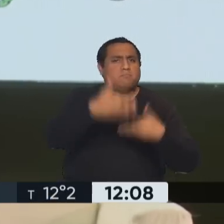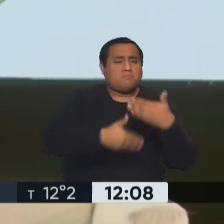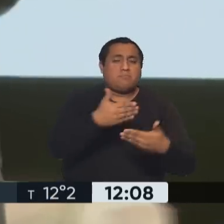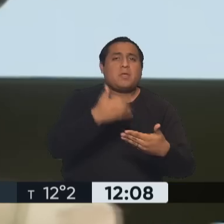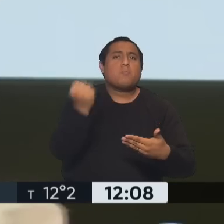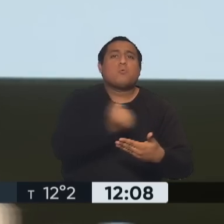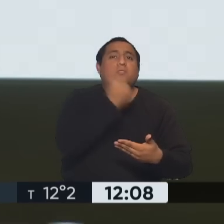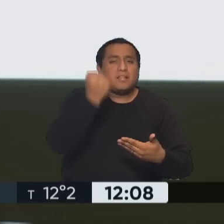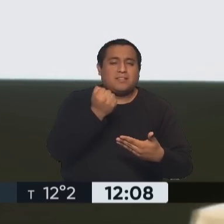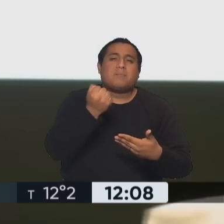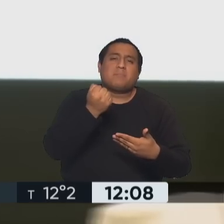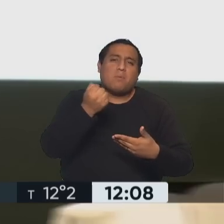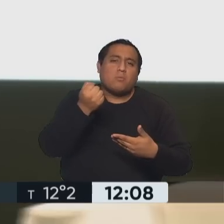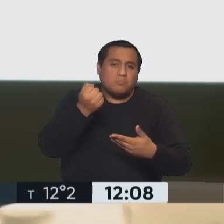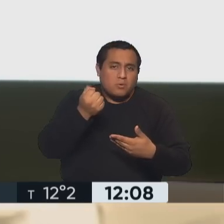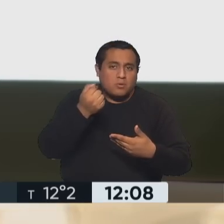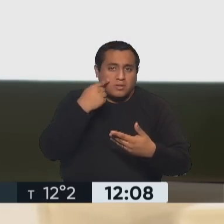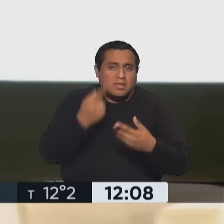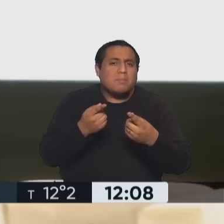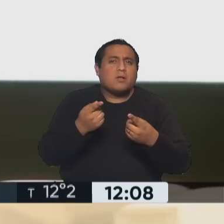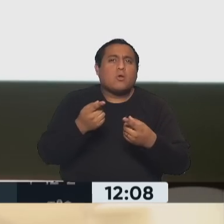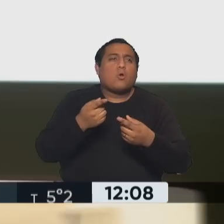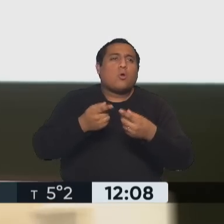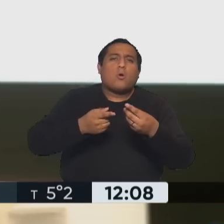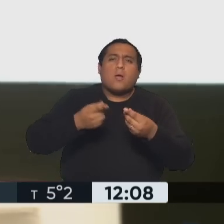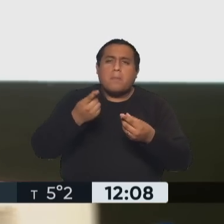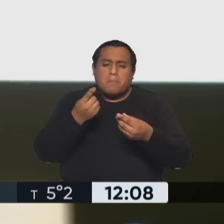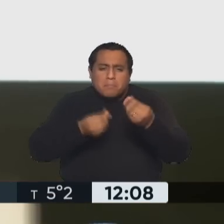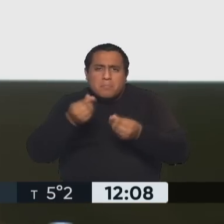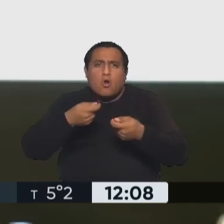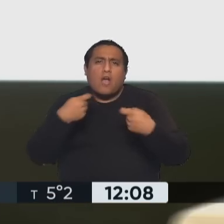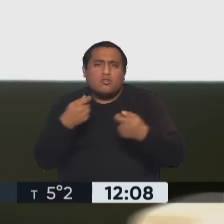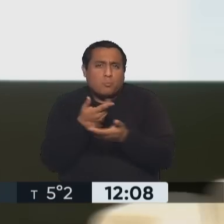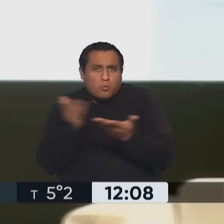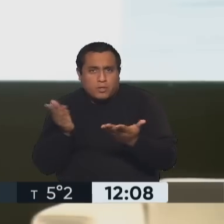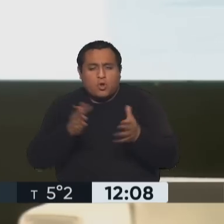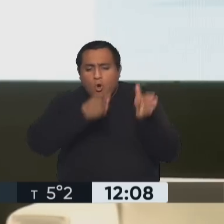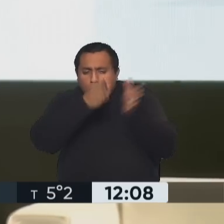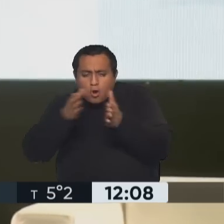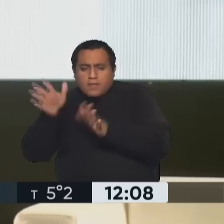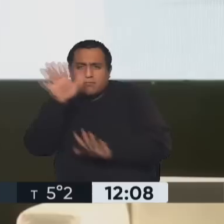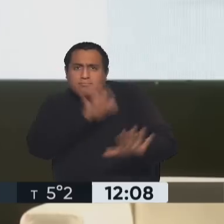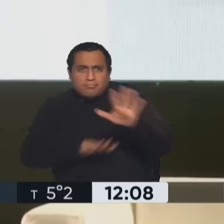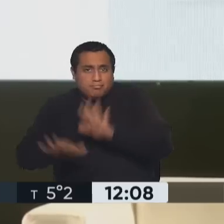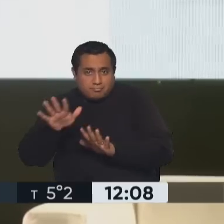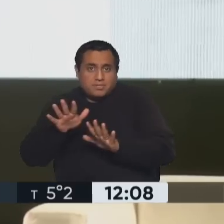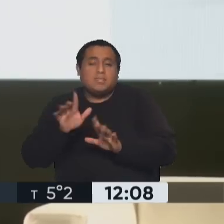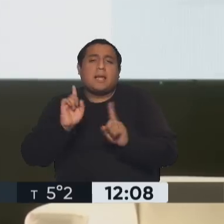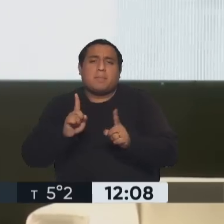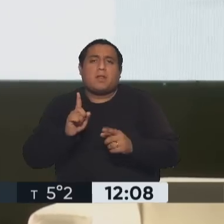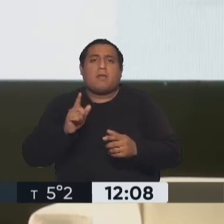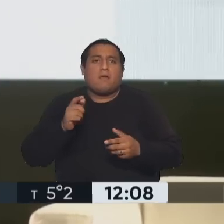que las cuentas públicas se continúen ordenando y que el financiamiento también se